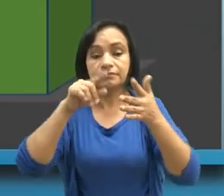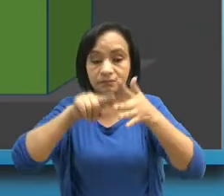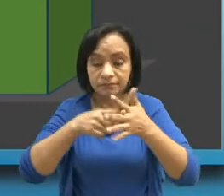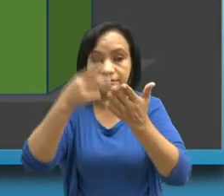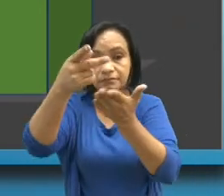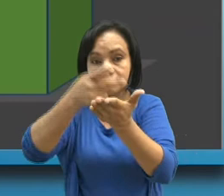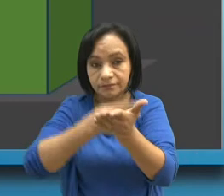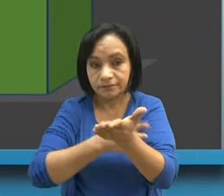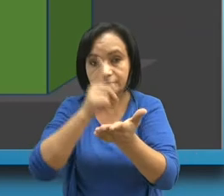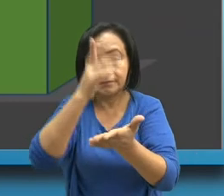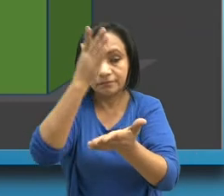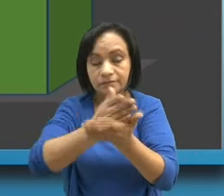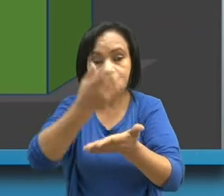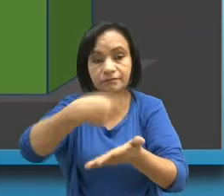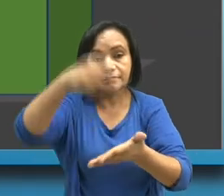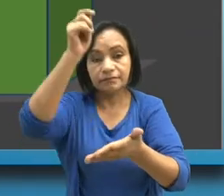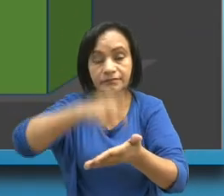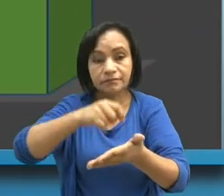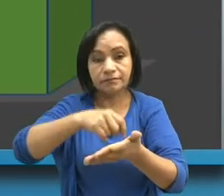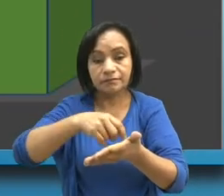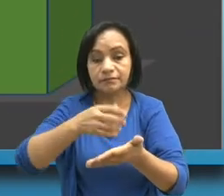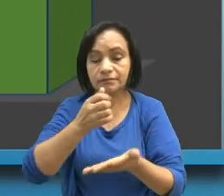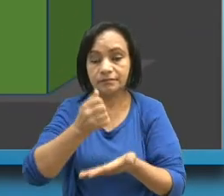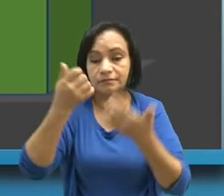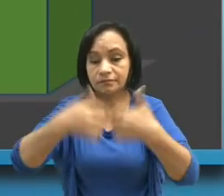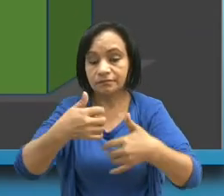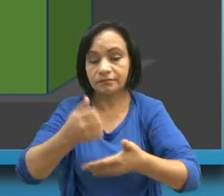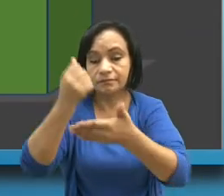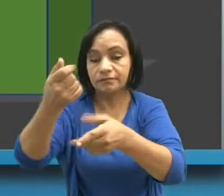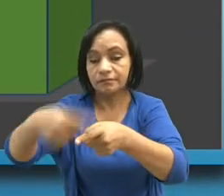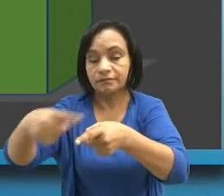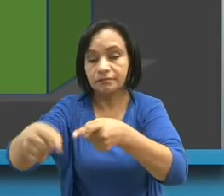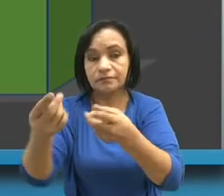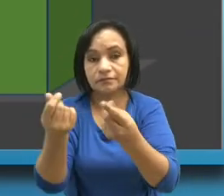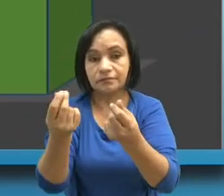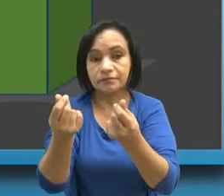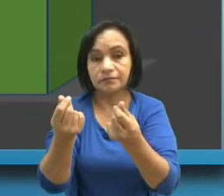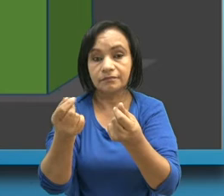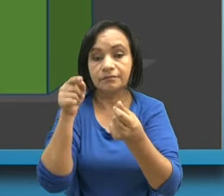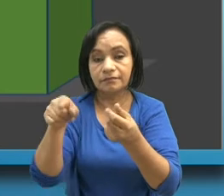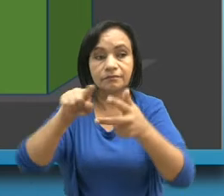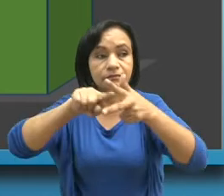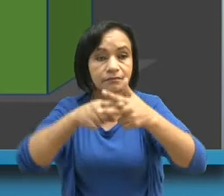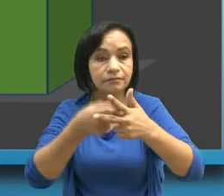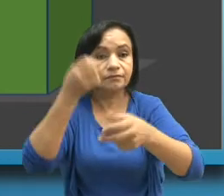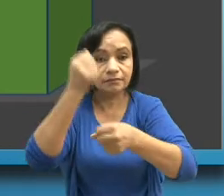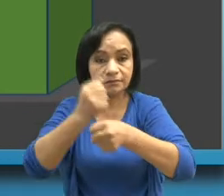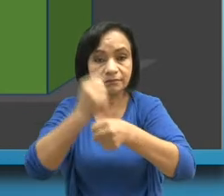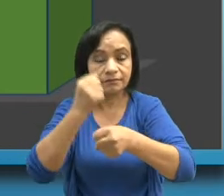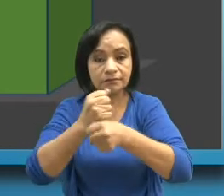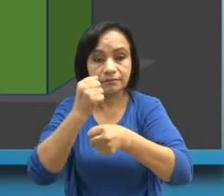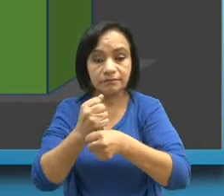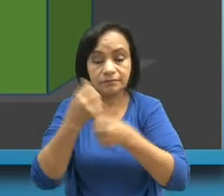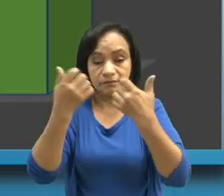proyecto, una vez que firmas el contrato, le tenés que dar un adelanto a la empresa, un anticipo que le llamamos, que para que inicien la obra con este